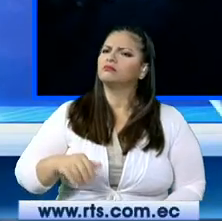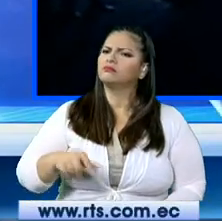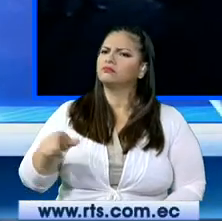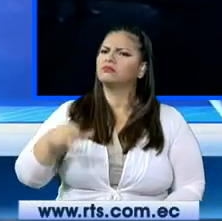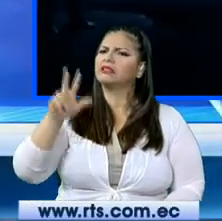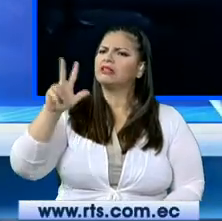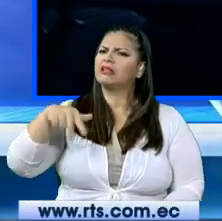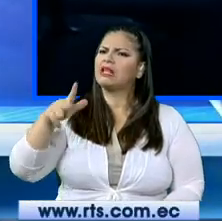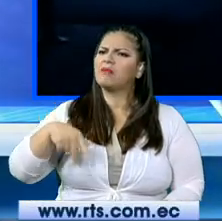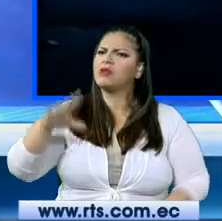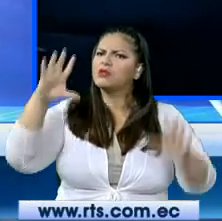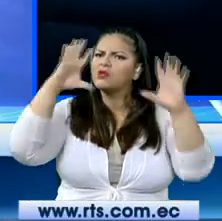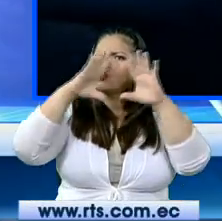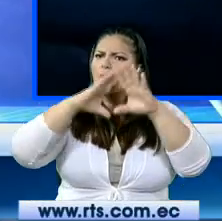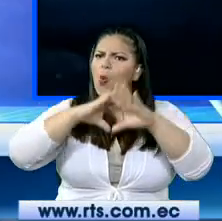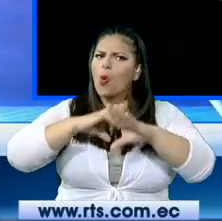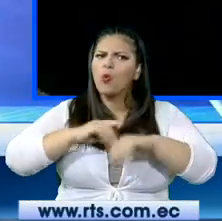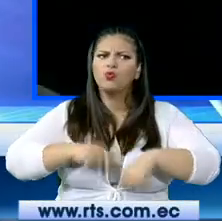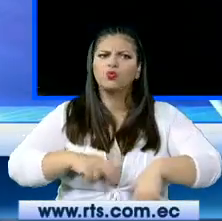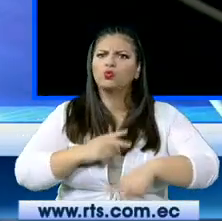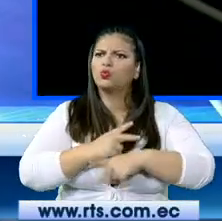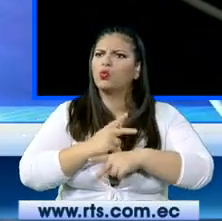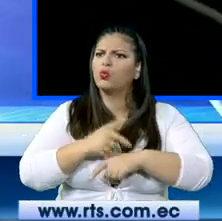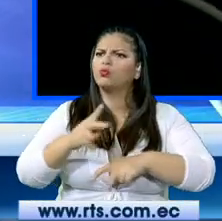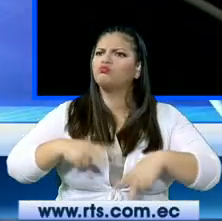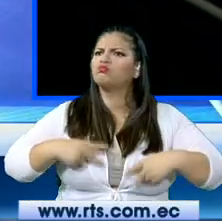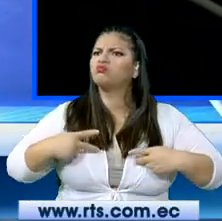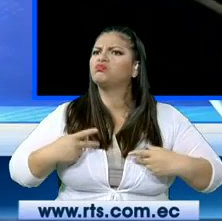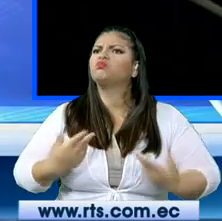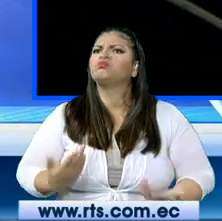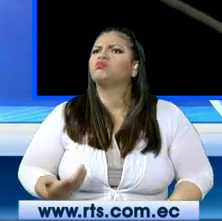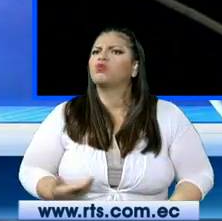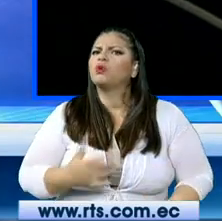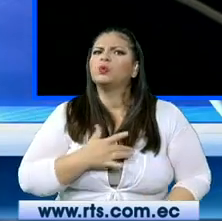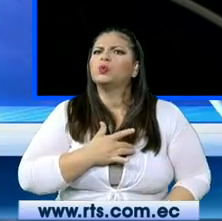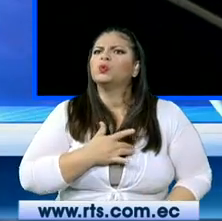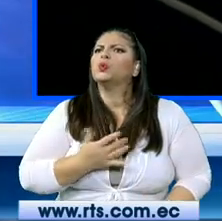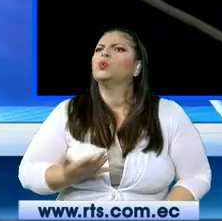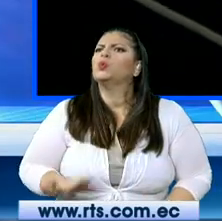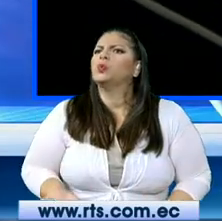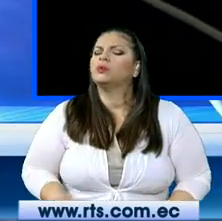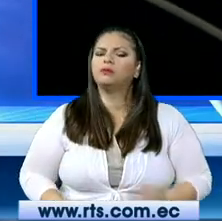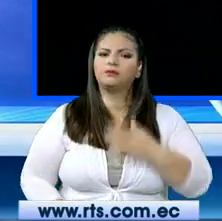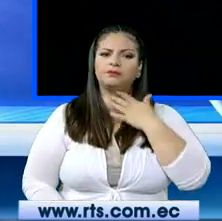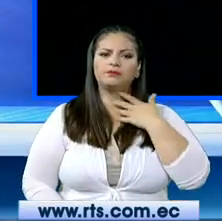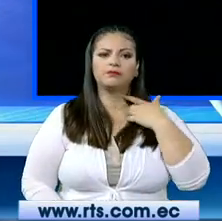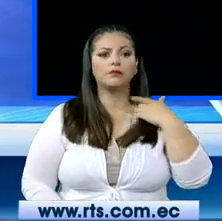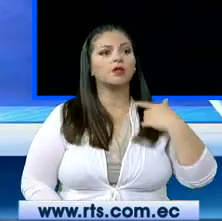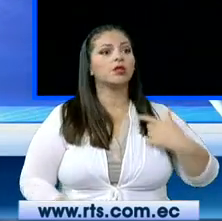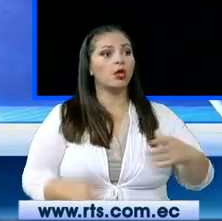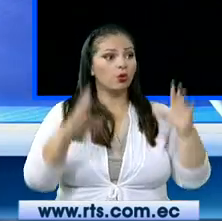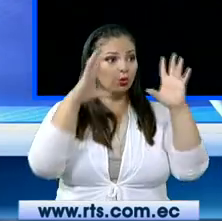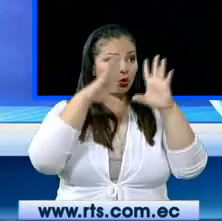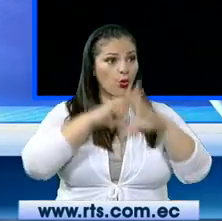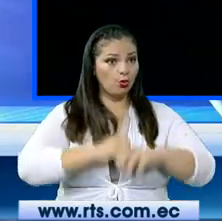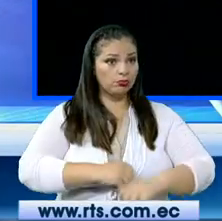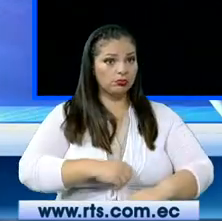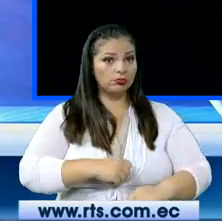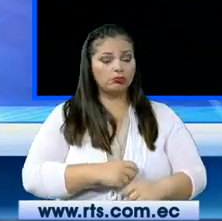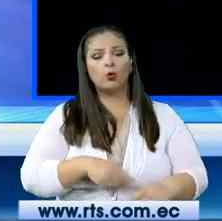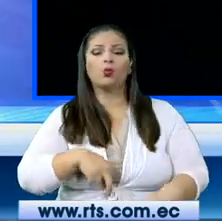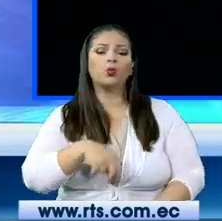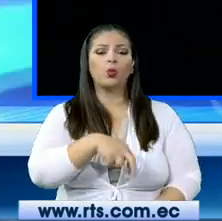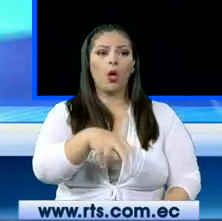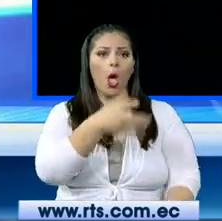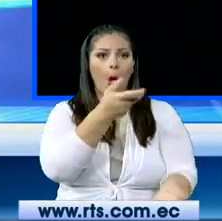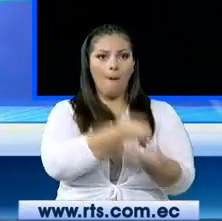viviendo rodeados de tanta oscuridad? Así no le digo, hay que salir temprano a comprar, se regresa ya para meterse al cuarto porque ya no